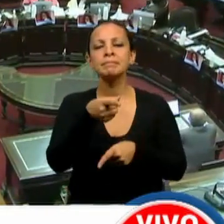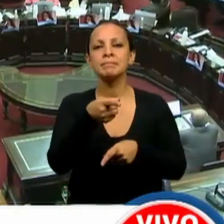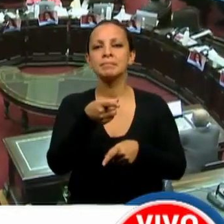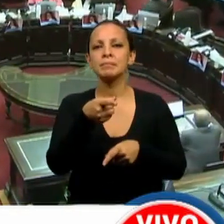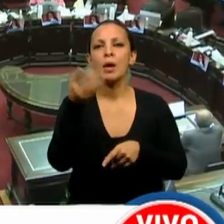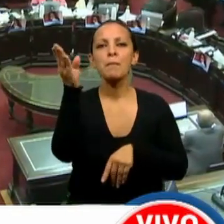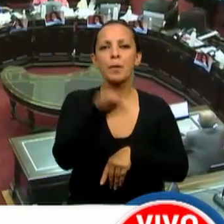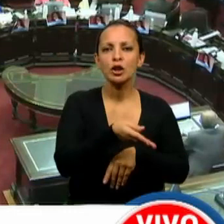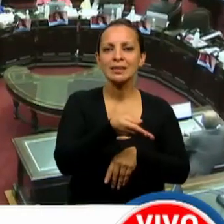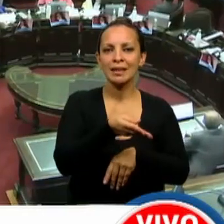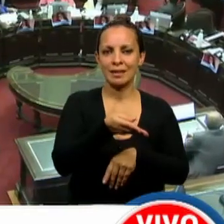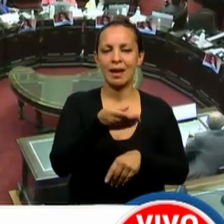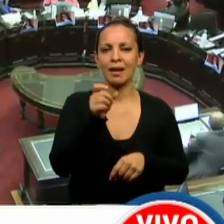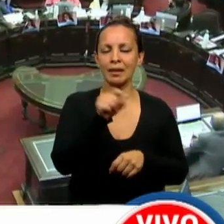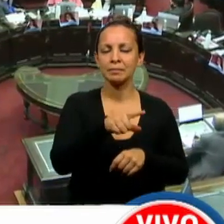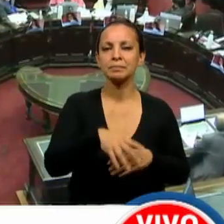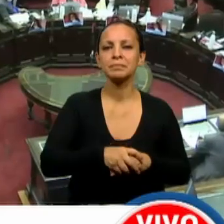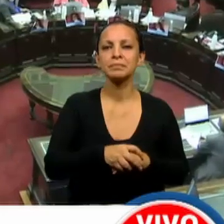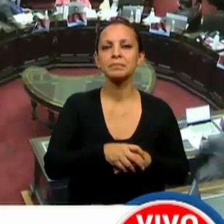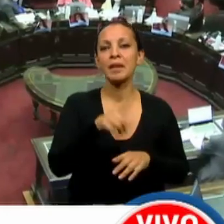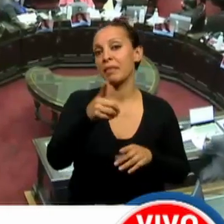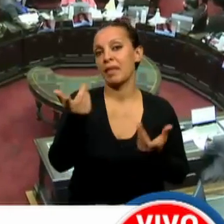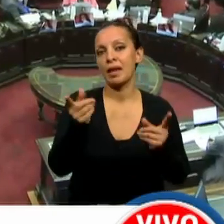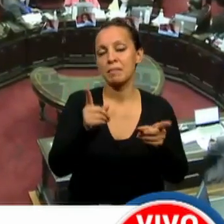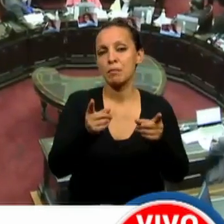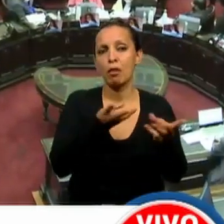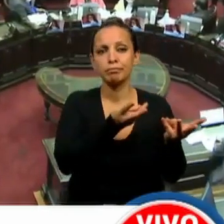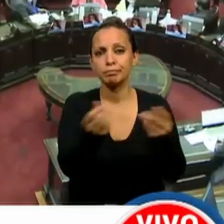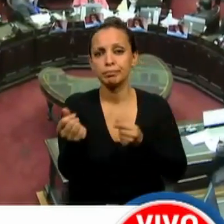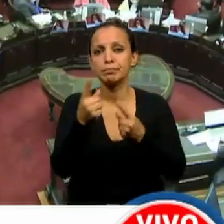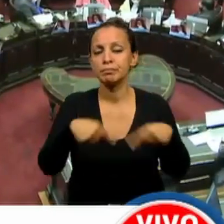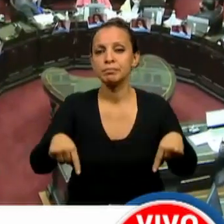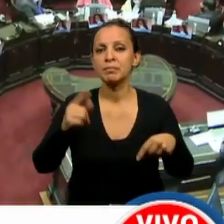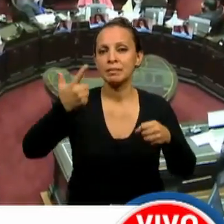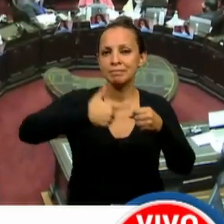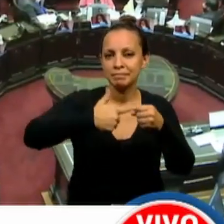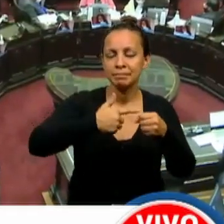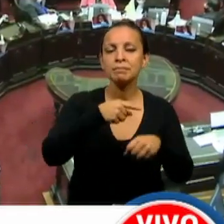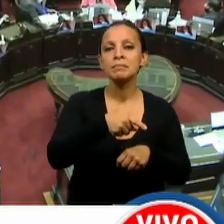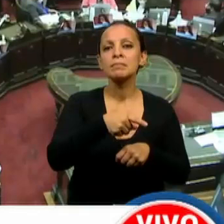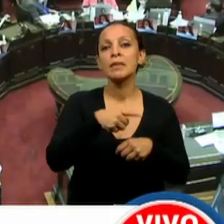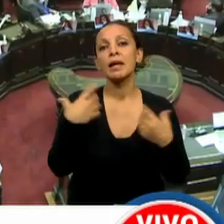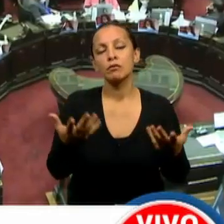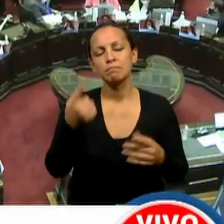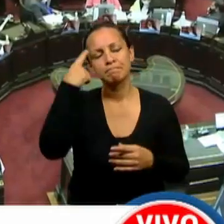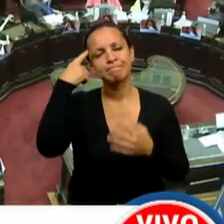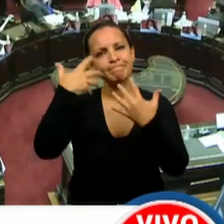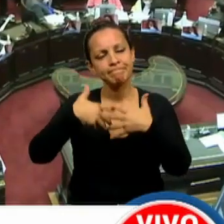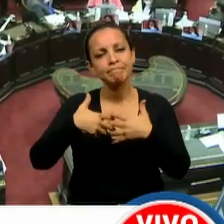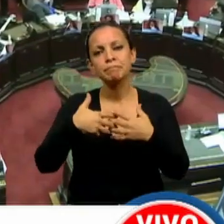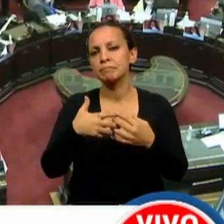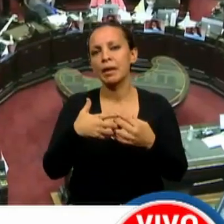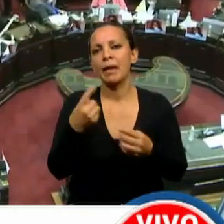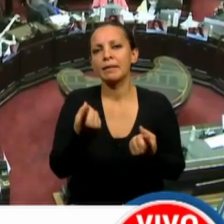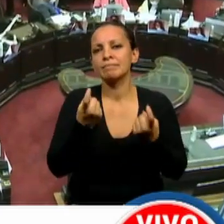los porcentajes de corte y por la demanda del producto final. Es lógico, entonces, que se